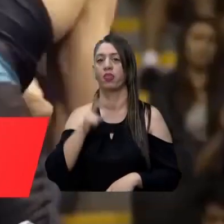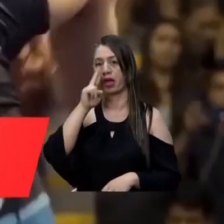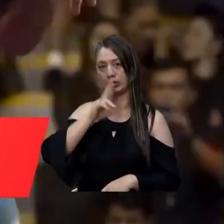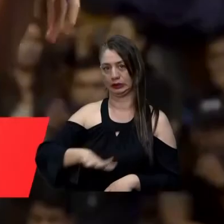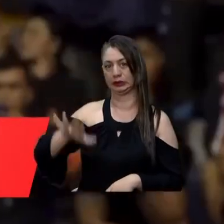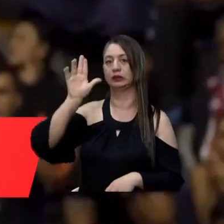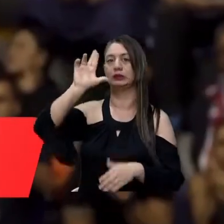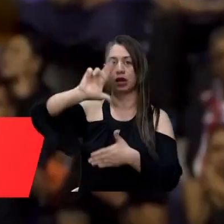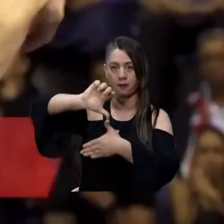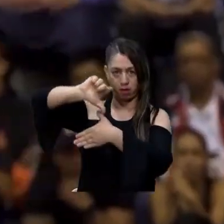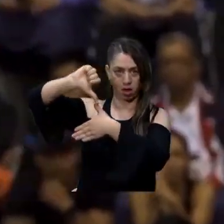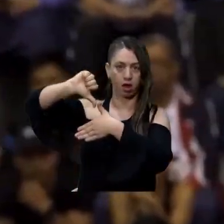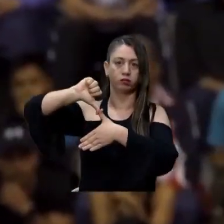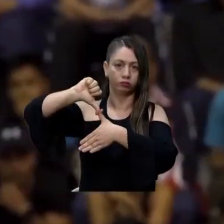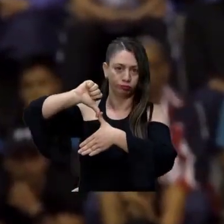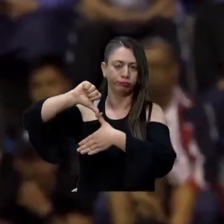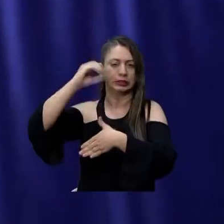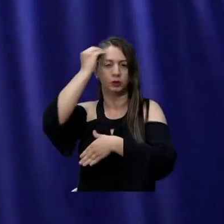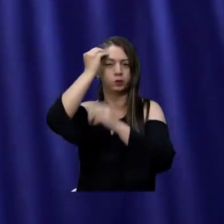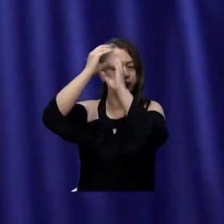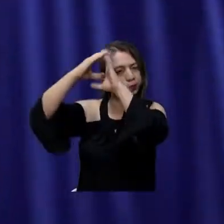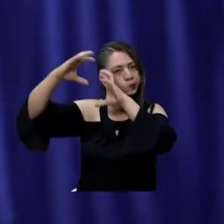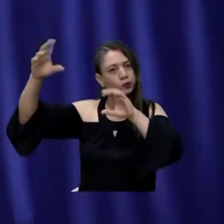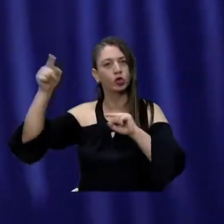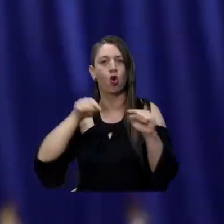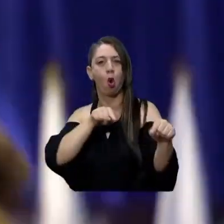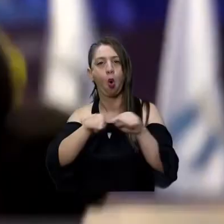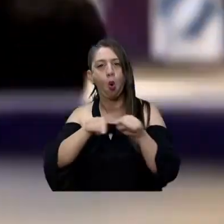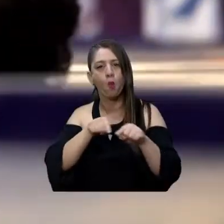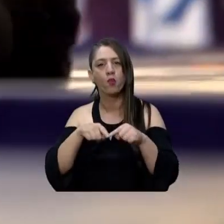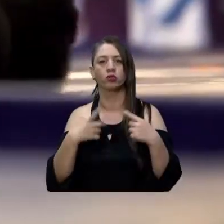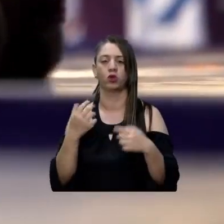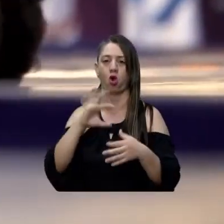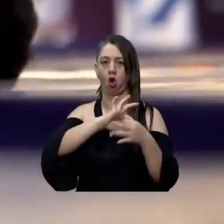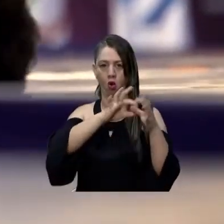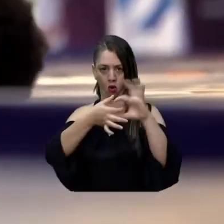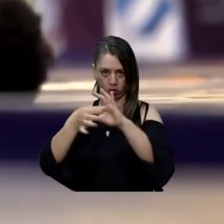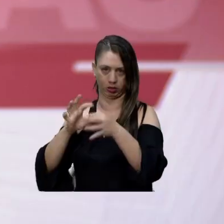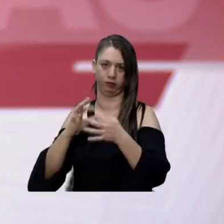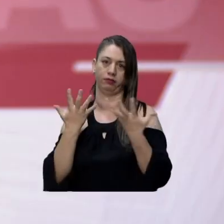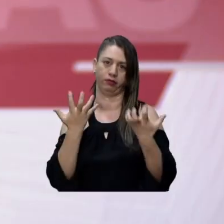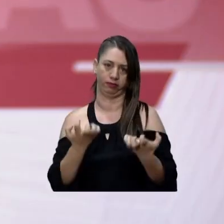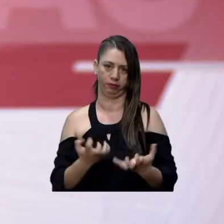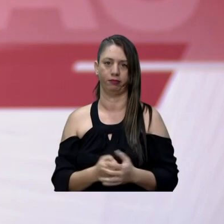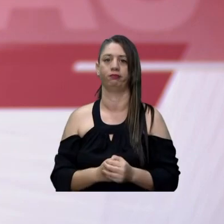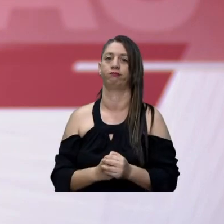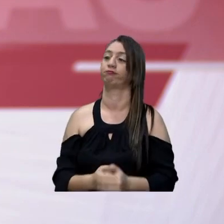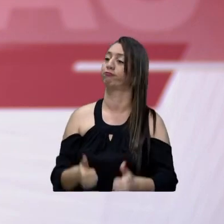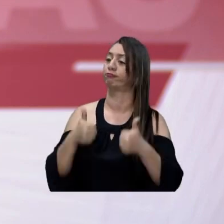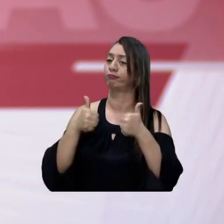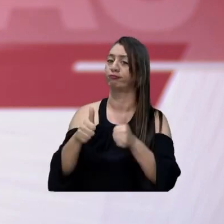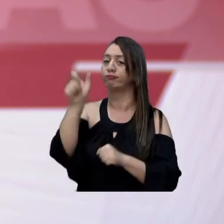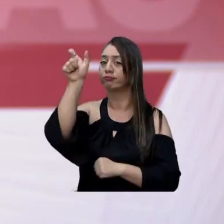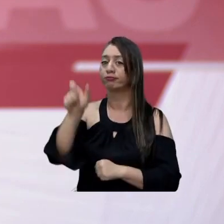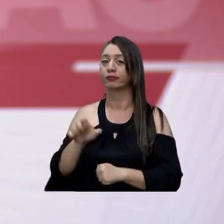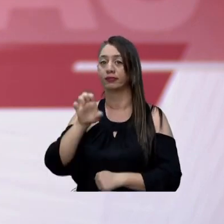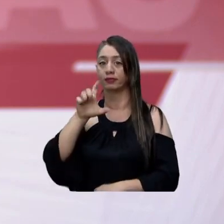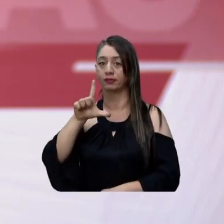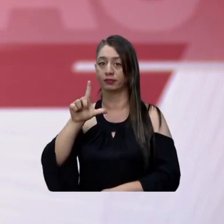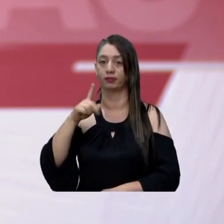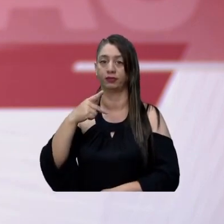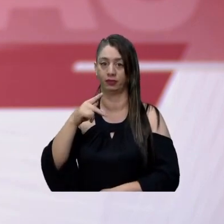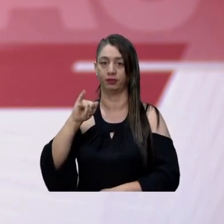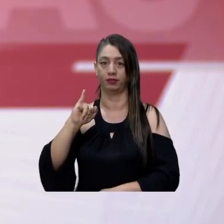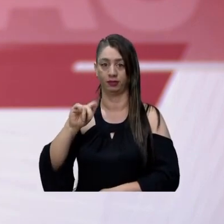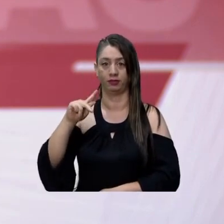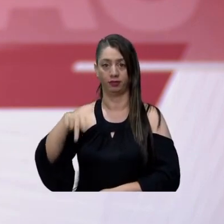nacional y sudamericano, que además sueña con llegar a competencias de talla olímpica. Qué bien por Elkin España en Buga.